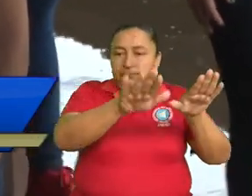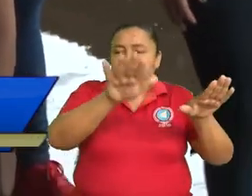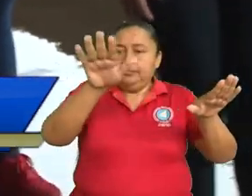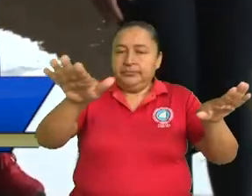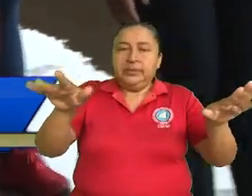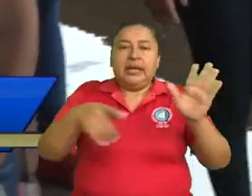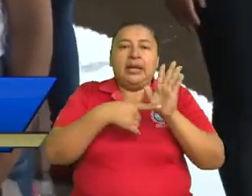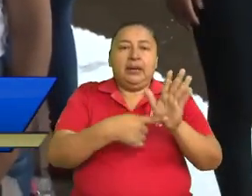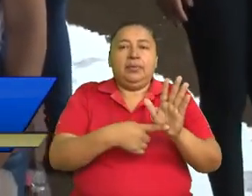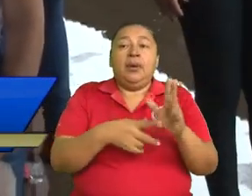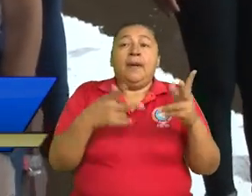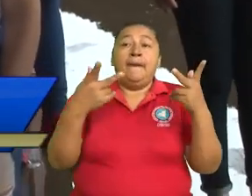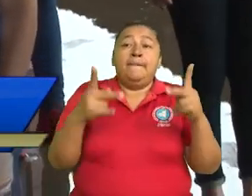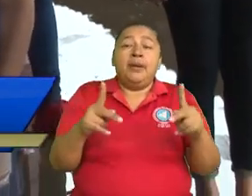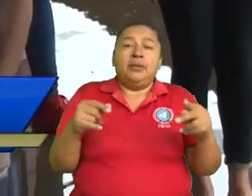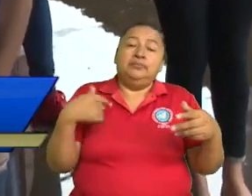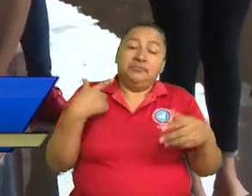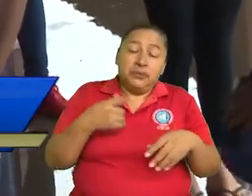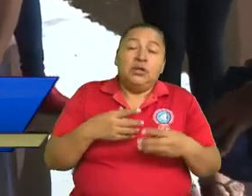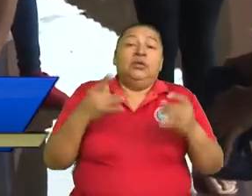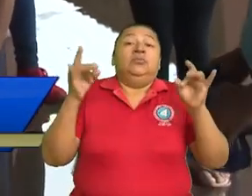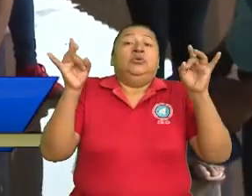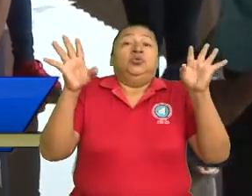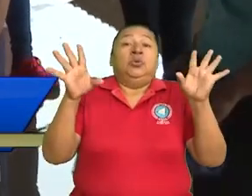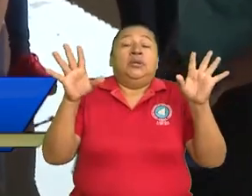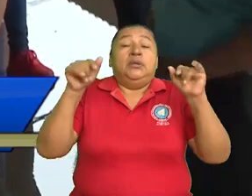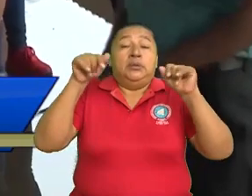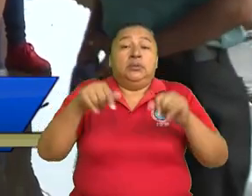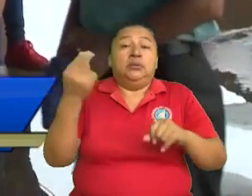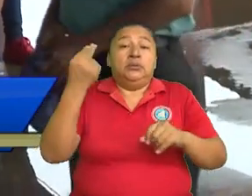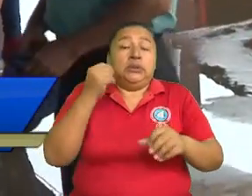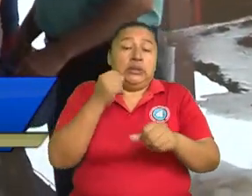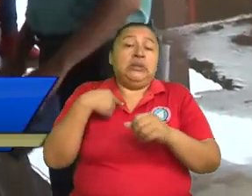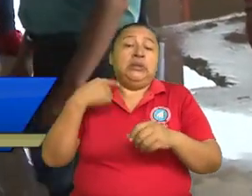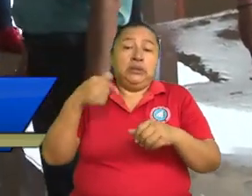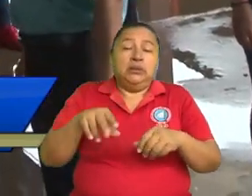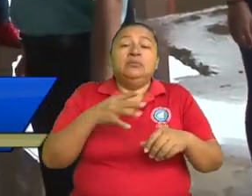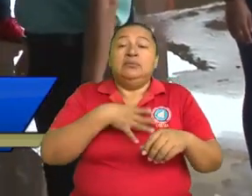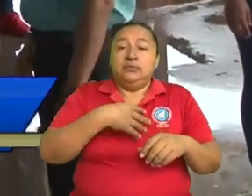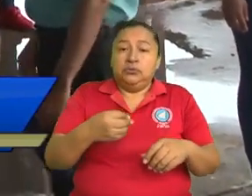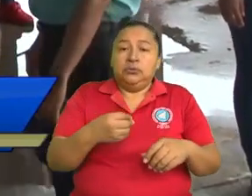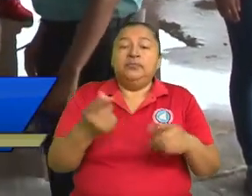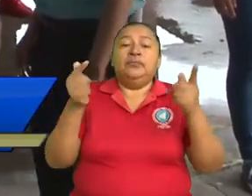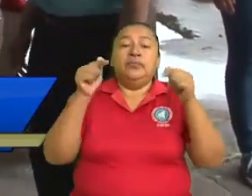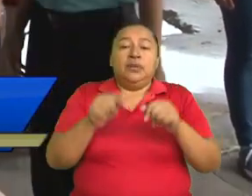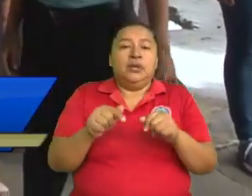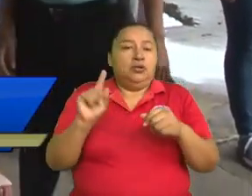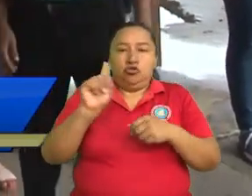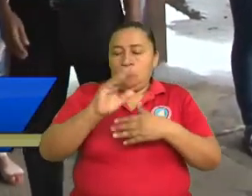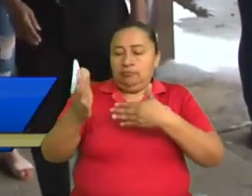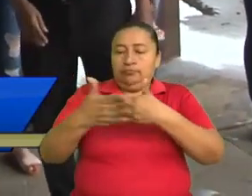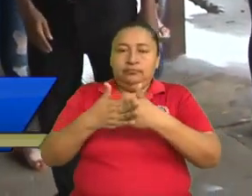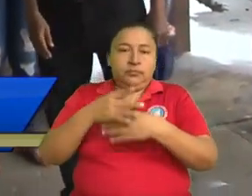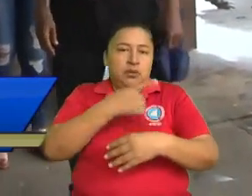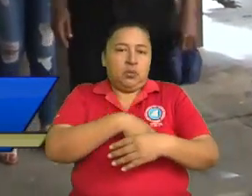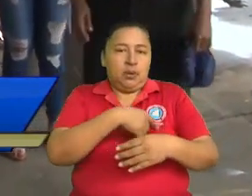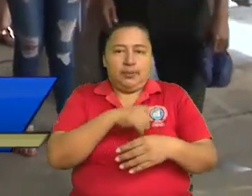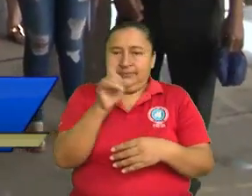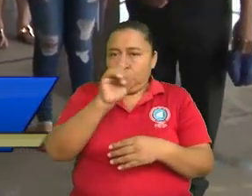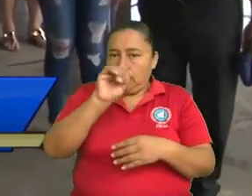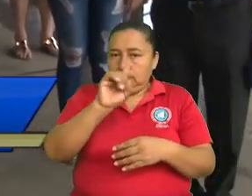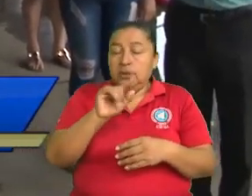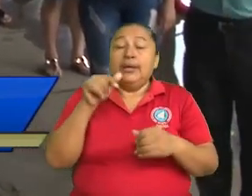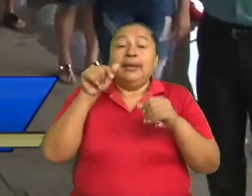Afortunadamente el tiempo nos dio la razón que no era correcto cerrar la escuela, era trabajar una estrategia de salud preventiva.